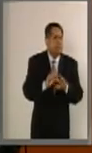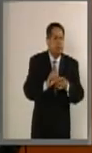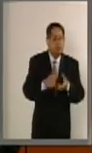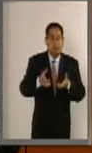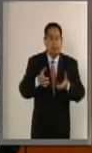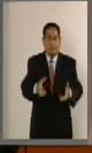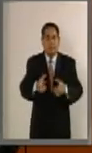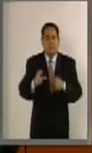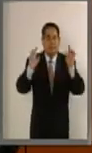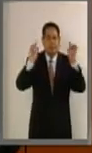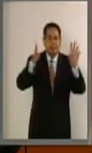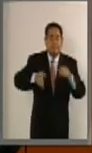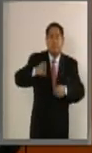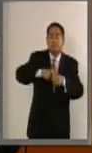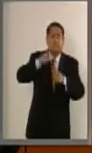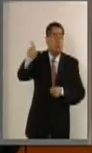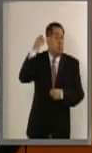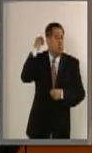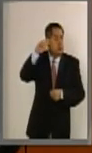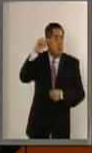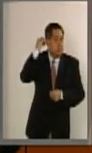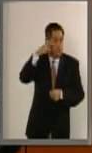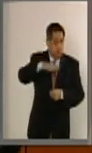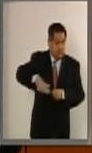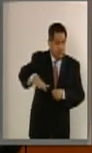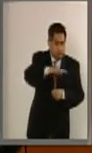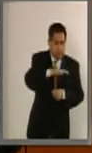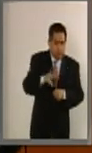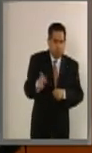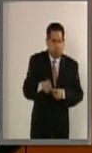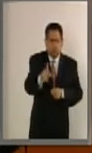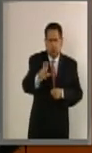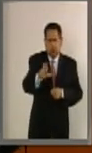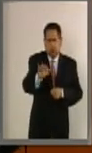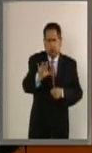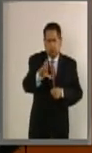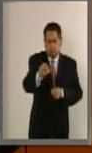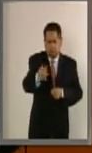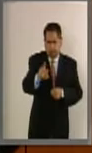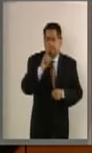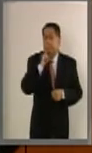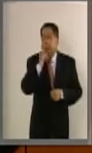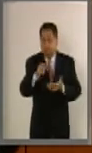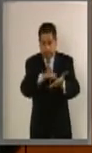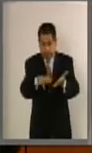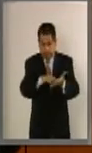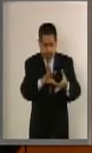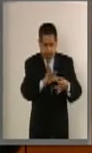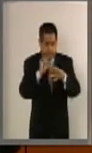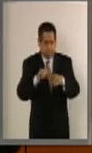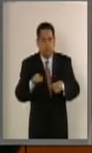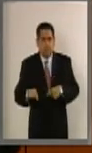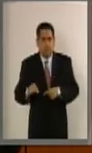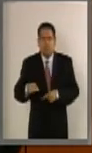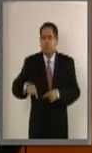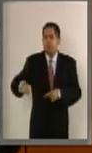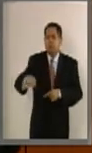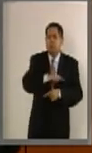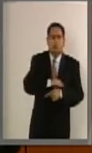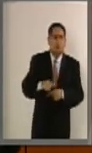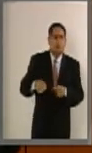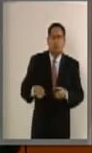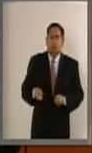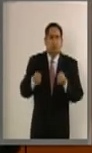Reforma de Pineda, Oaxaca. Y lo digo textual: aquí se perdió la propiedad